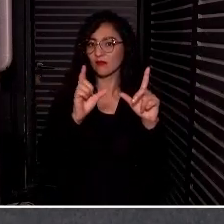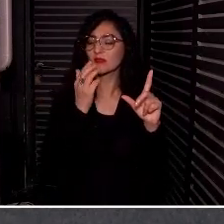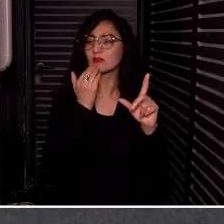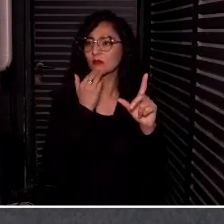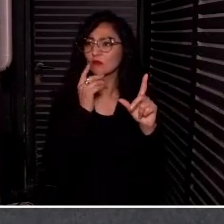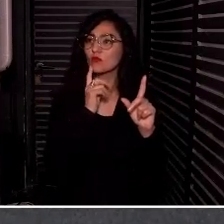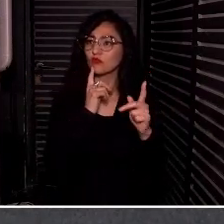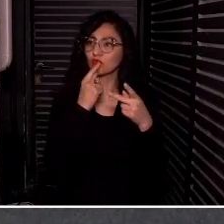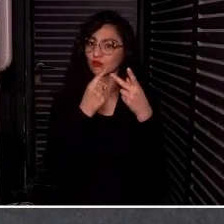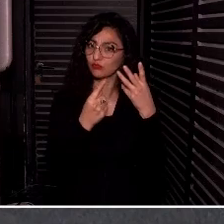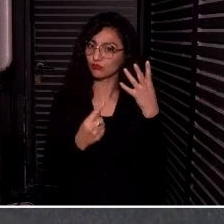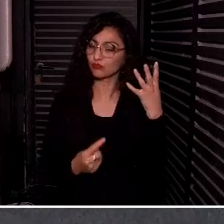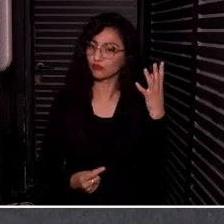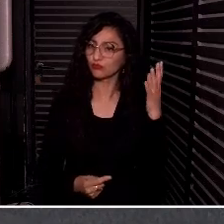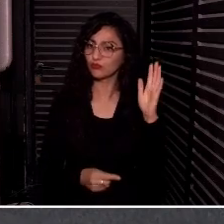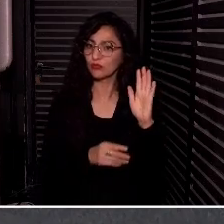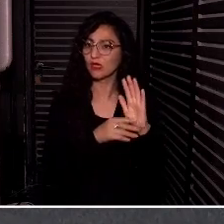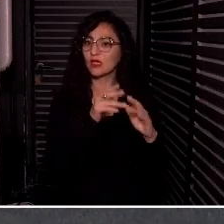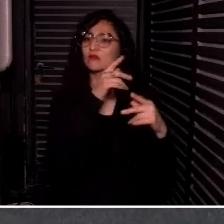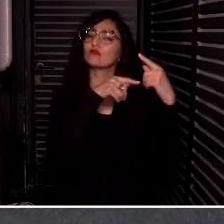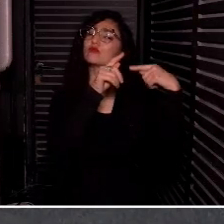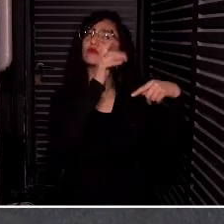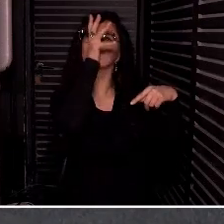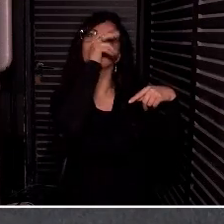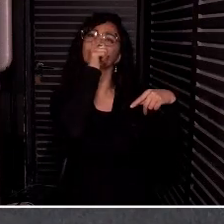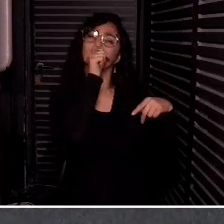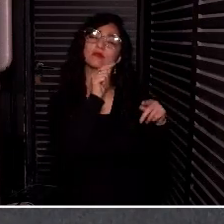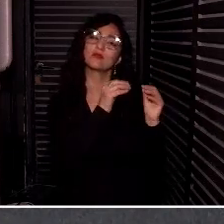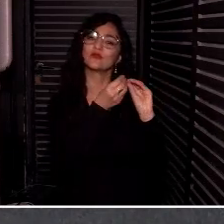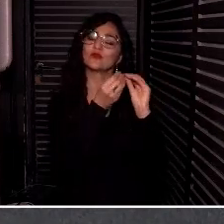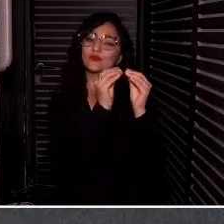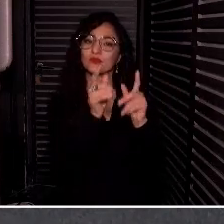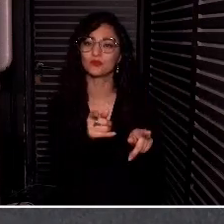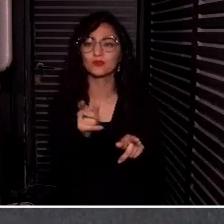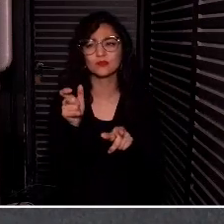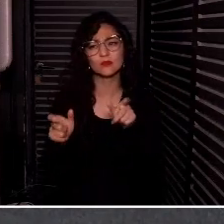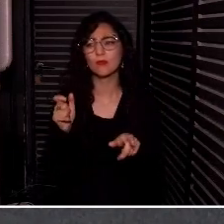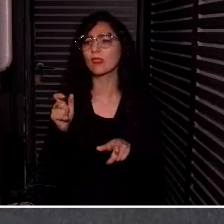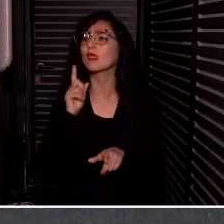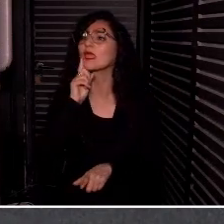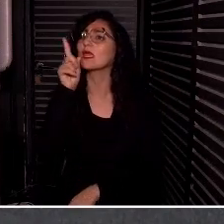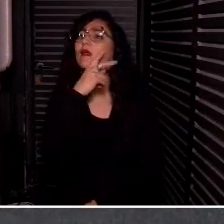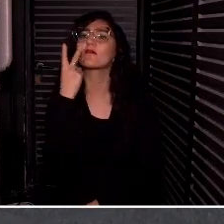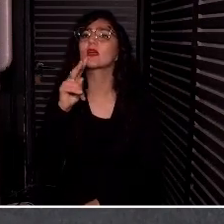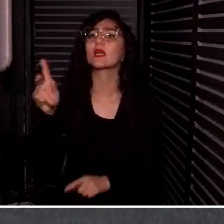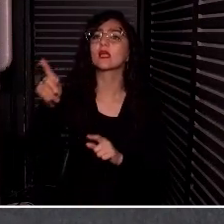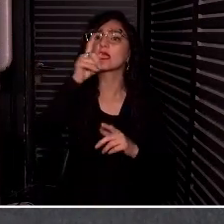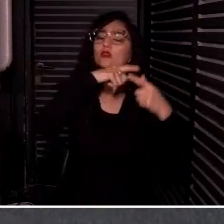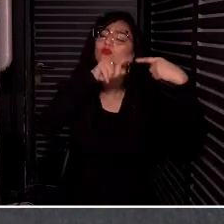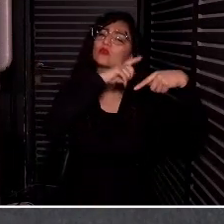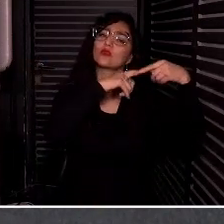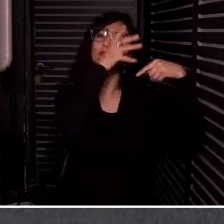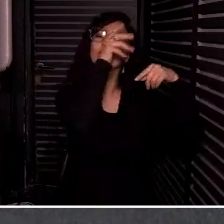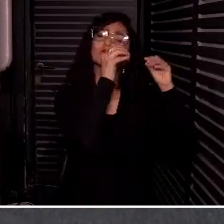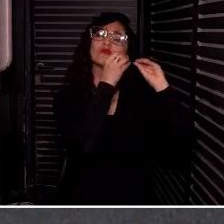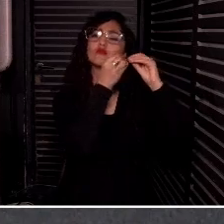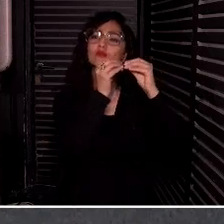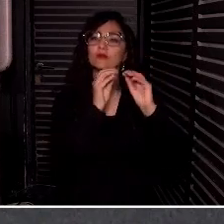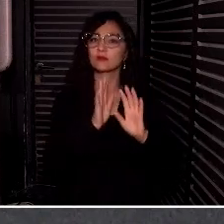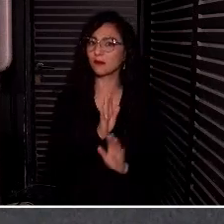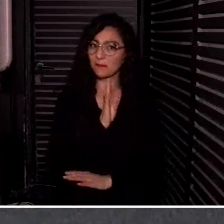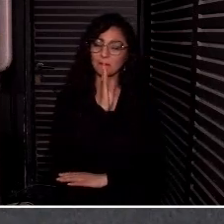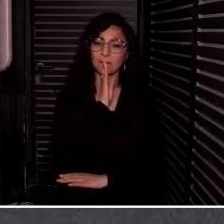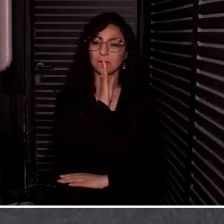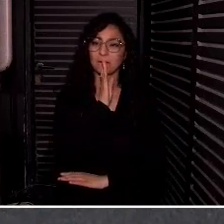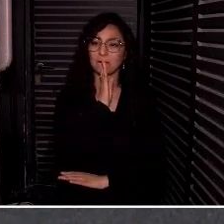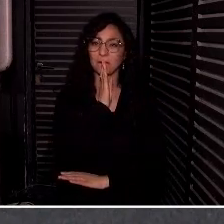listo lista de espera no y me lectivo y le pregunto a los estudiantes Quiénes ven telenovela y y todo el mundo Nadie